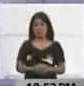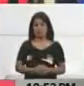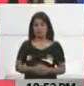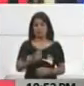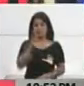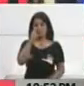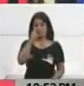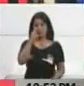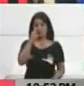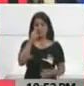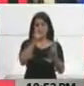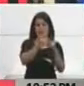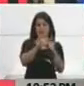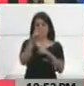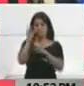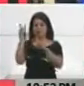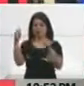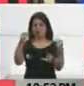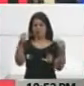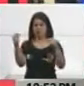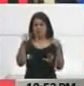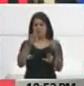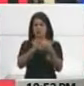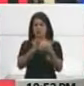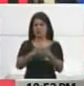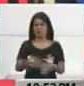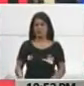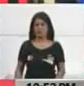ADECO contra COPEYANOS, COPEYANOS contra ADECO.